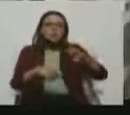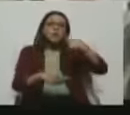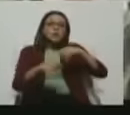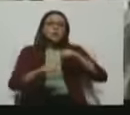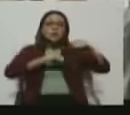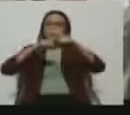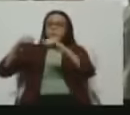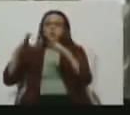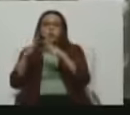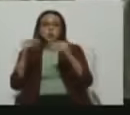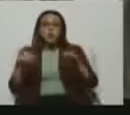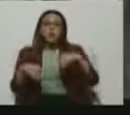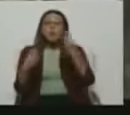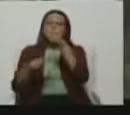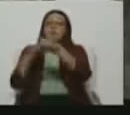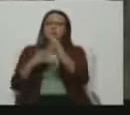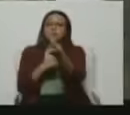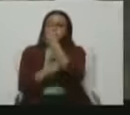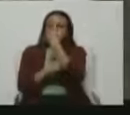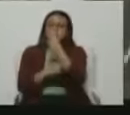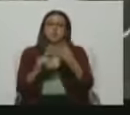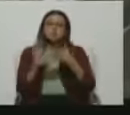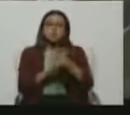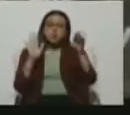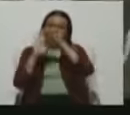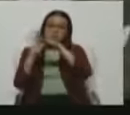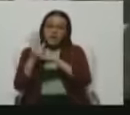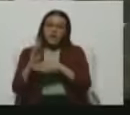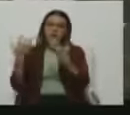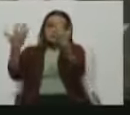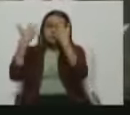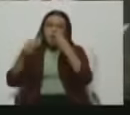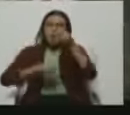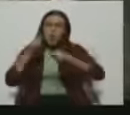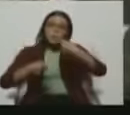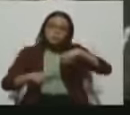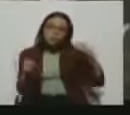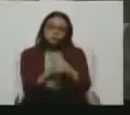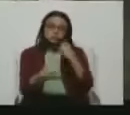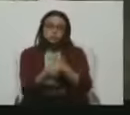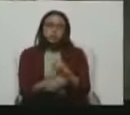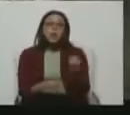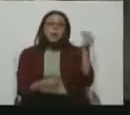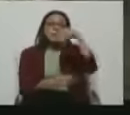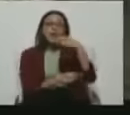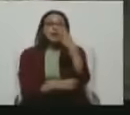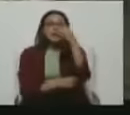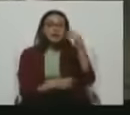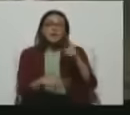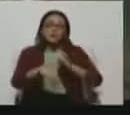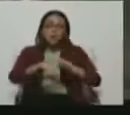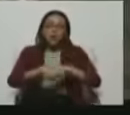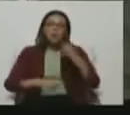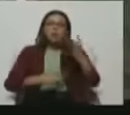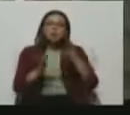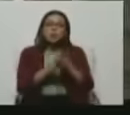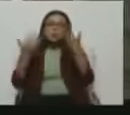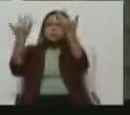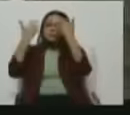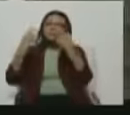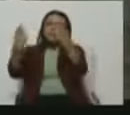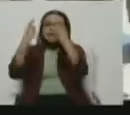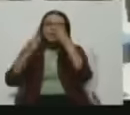vez habiendo recibido la instrucción y preparación necesaria, con más de 300 horas de instrucción sobre la actuación en procesos